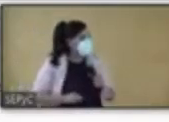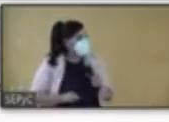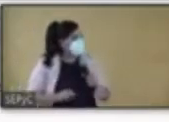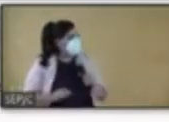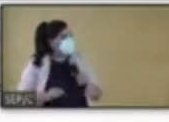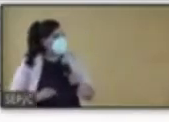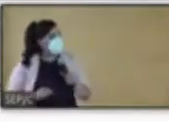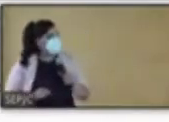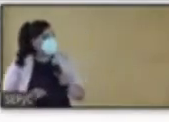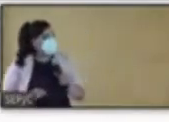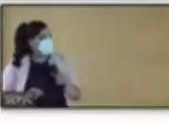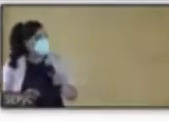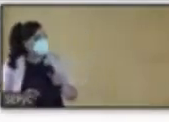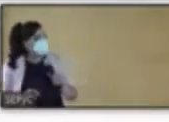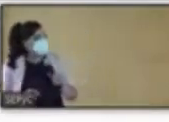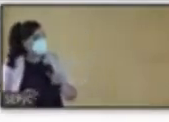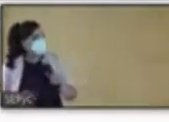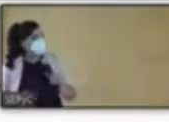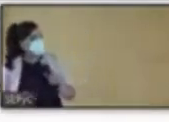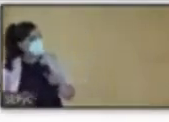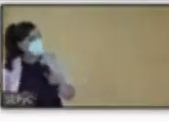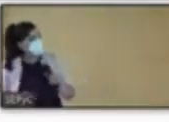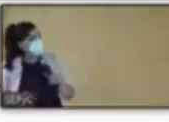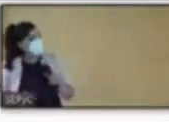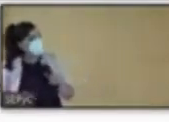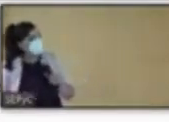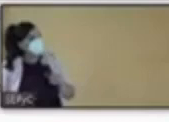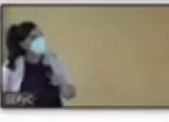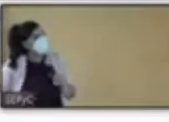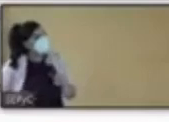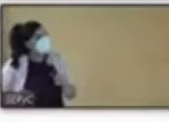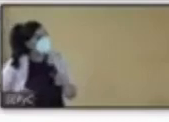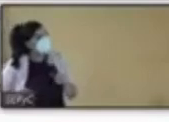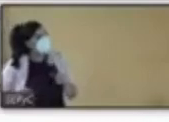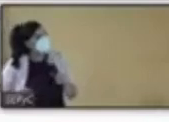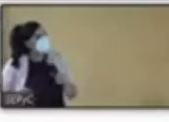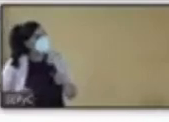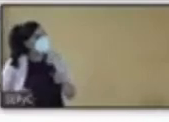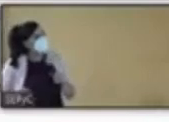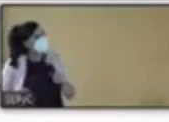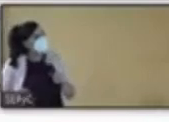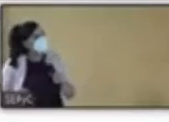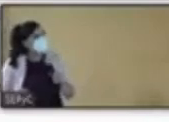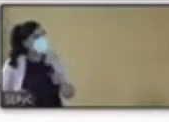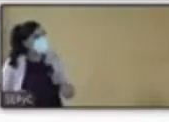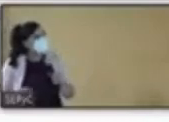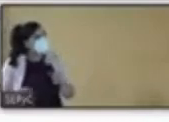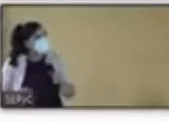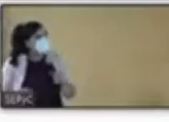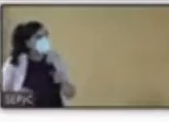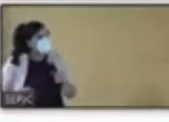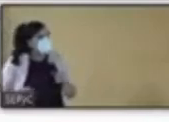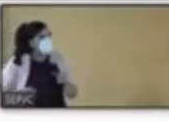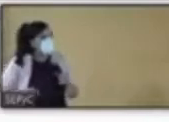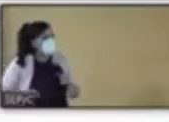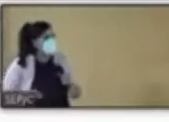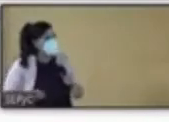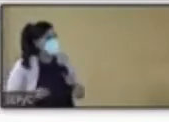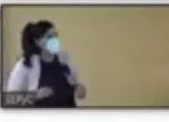Adeudos y pasivos, podemos identificar cuántos tengamos a nombre propio de la pareja o del dependiente económico. Y todos